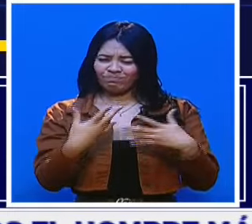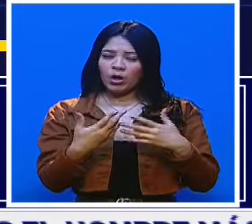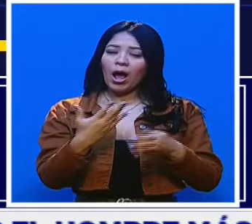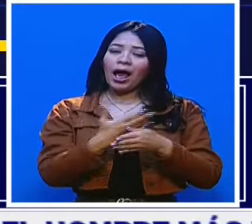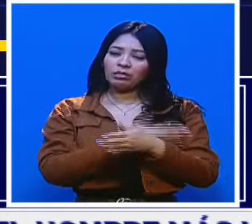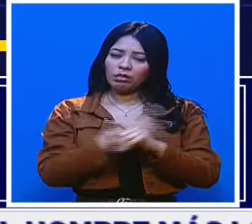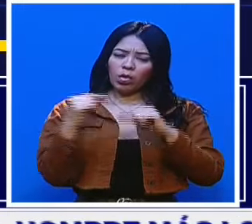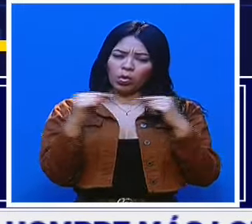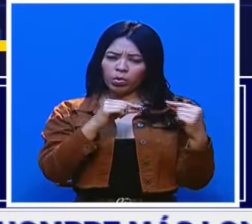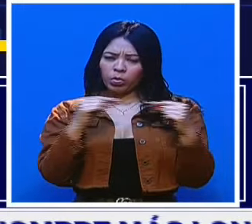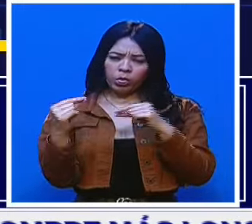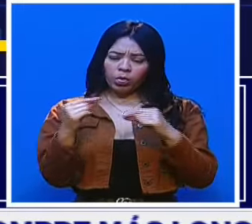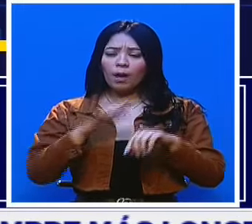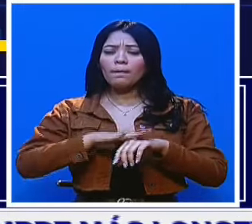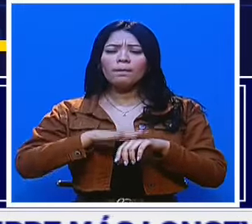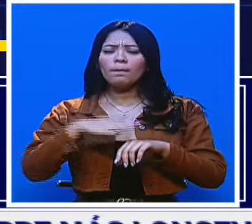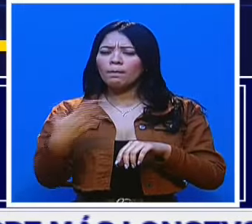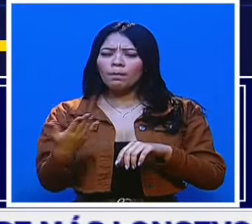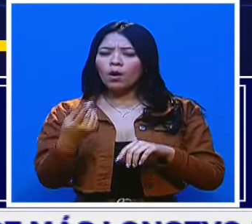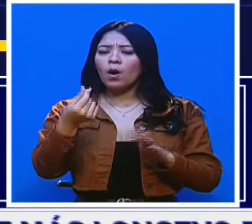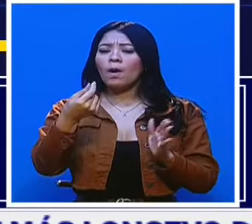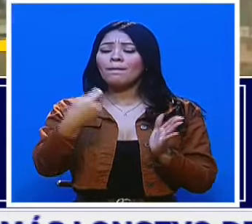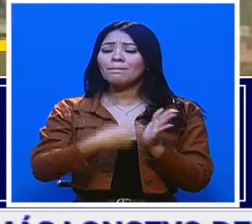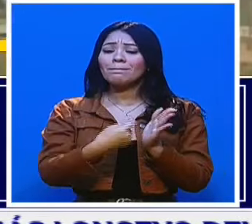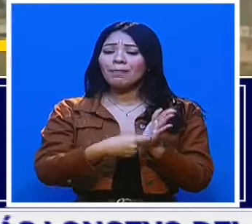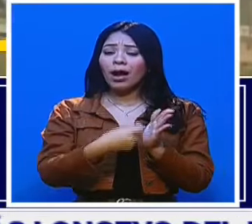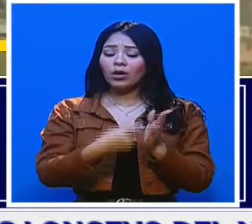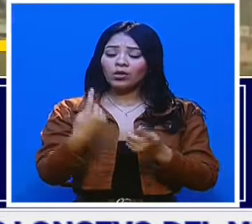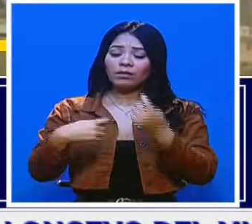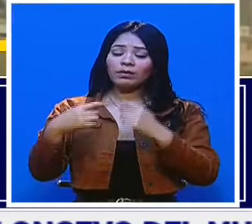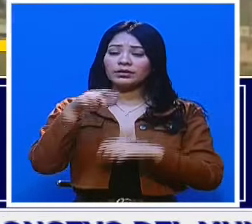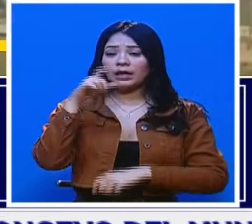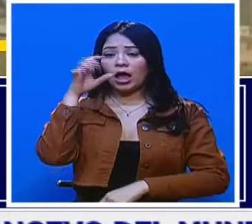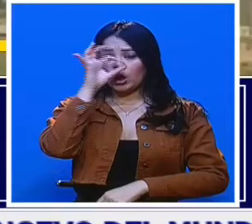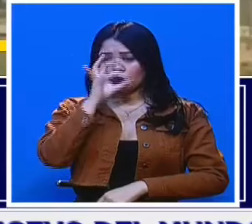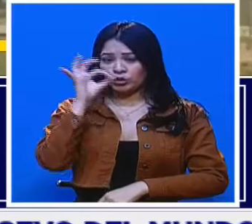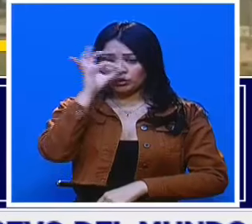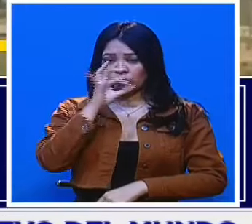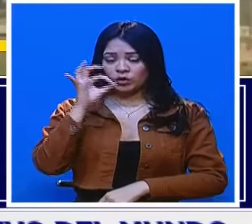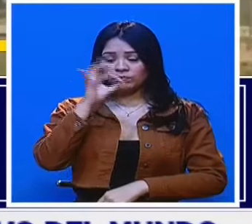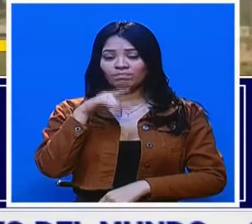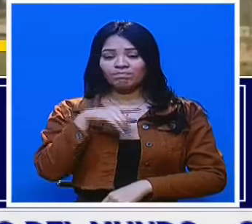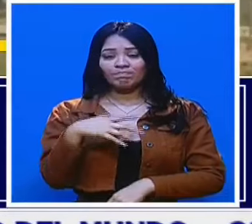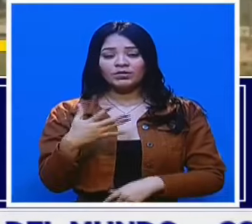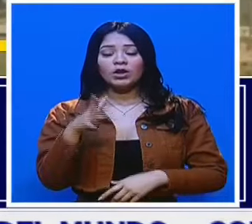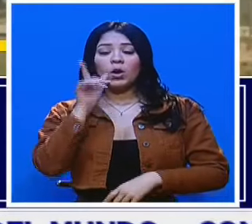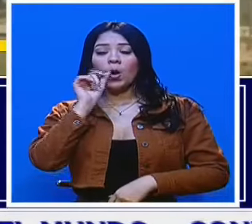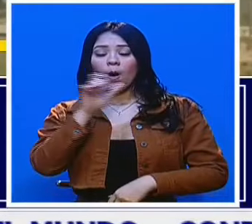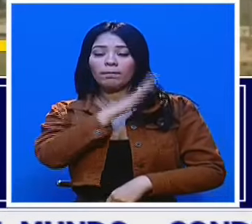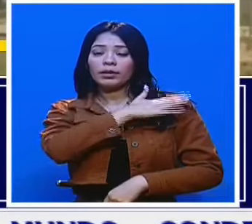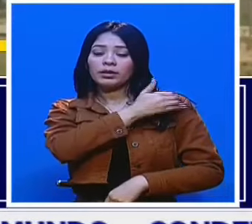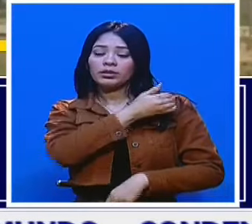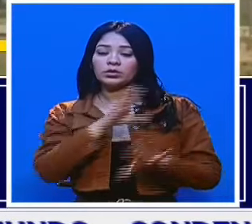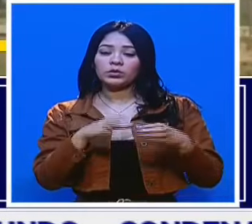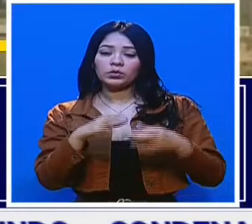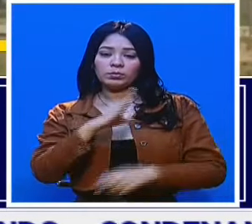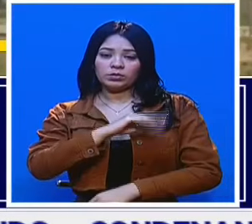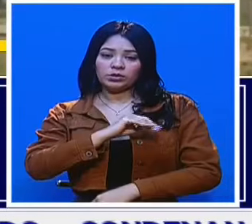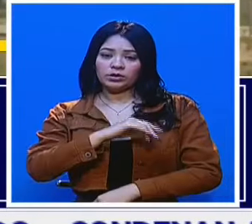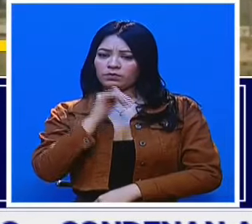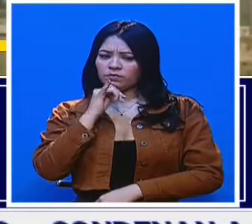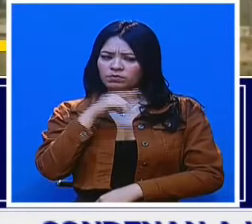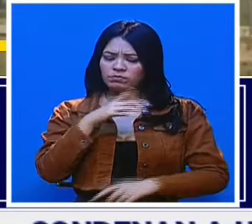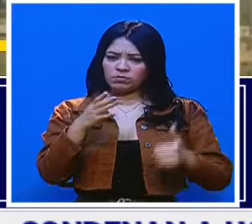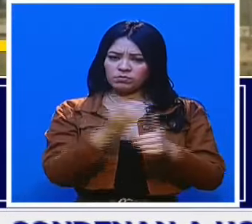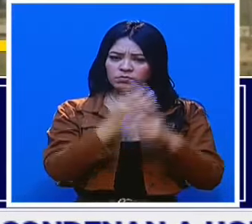discusión por el dinero de la venta de unos cochinos el director nacional del sepc Douglas ricos informó sobre la